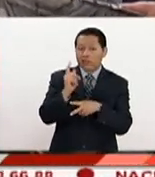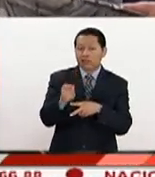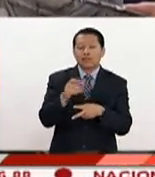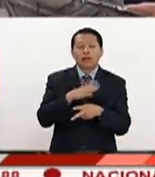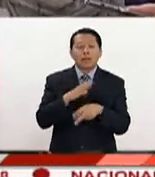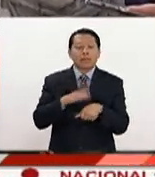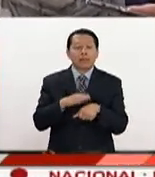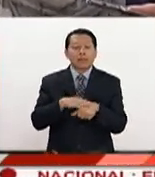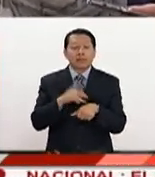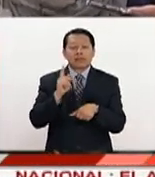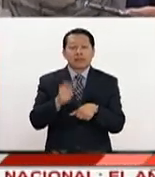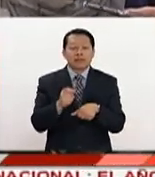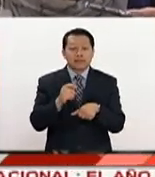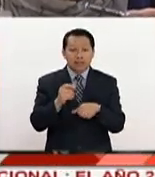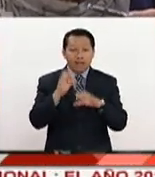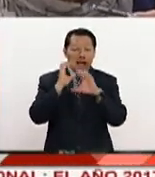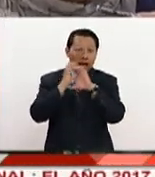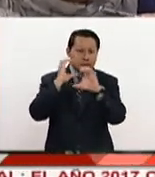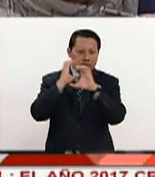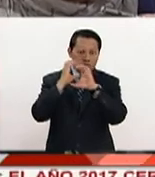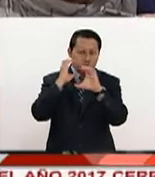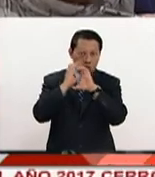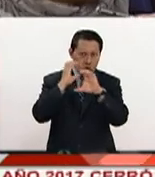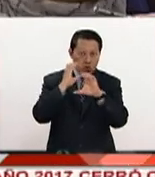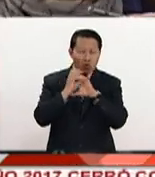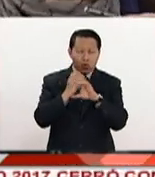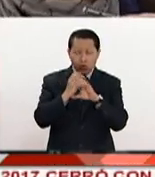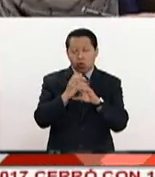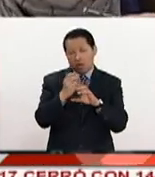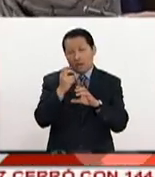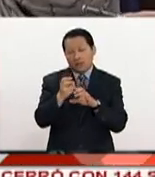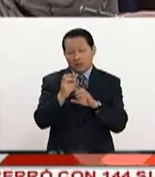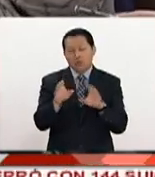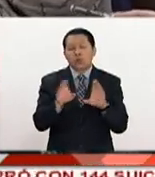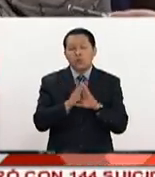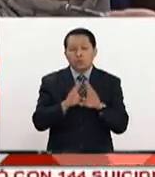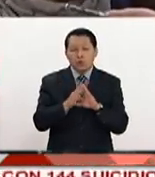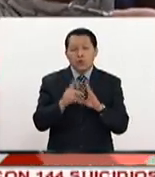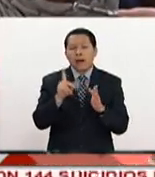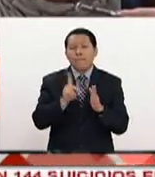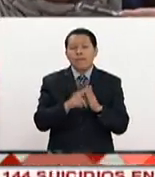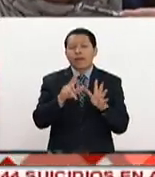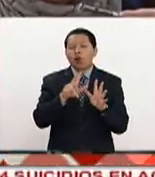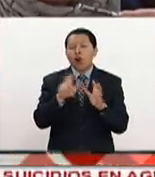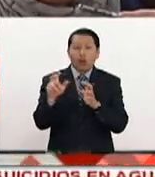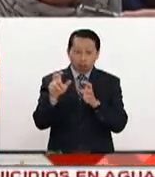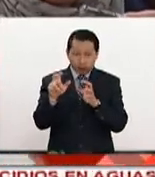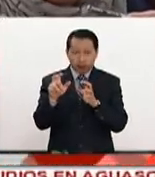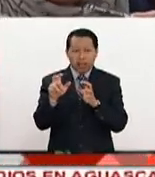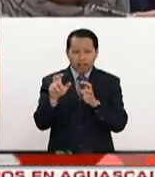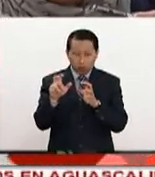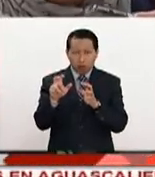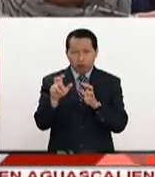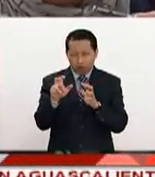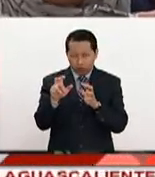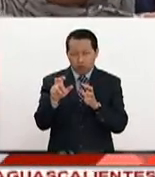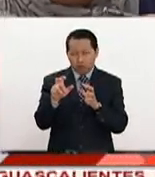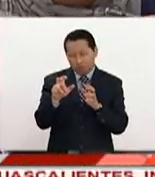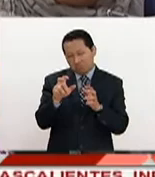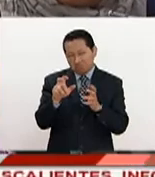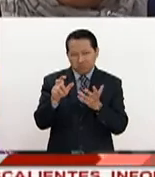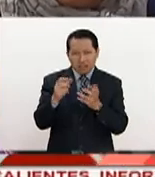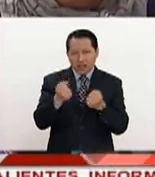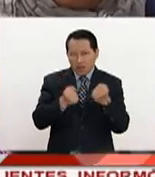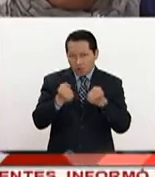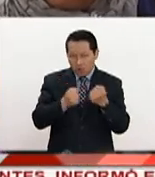atribuye más al servicio pesado. ¿Cómo puede ser que casi 1,800 vehículos de la ciudad